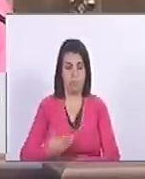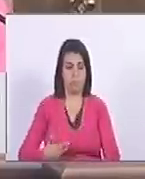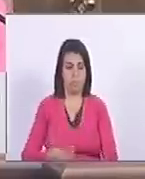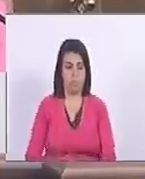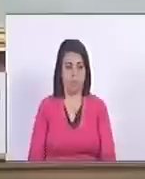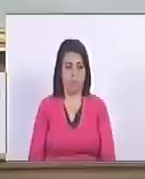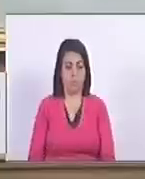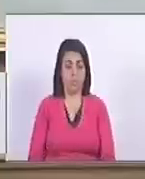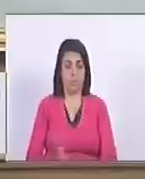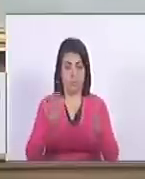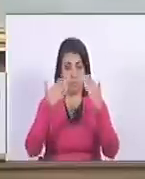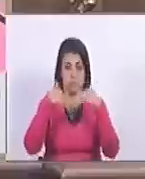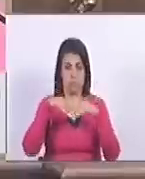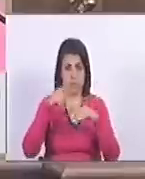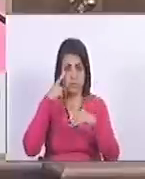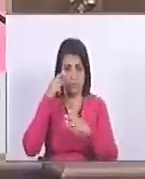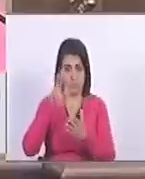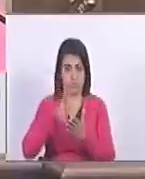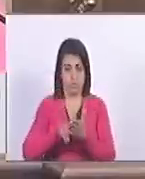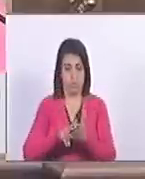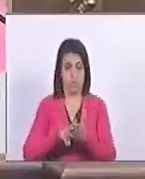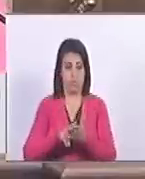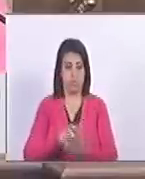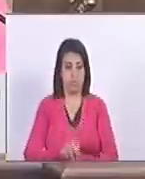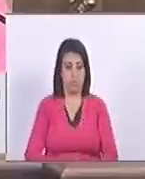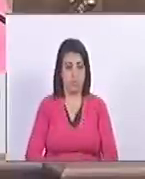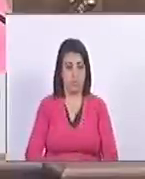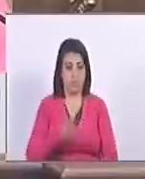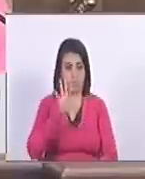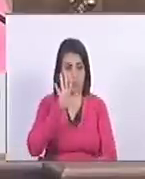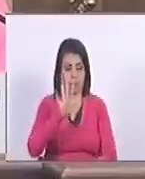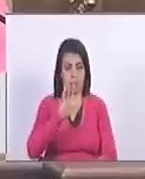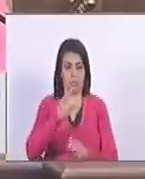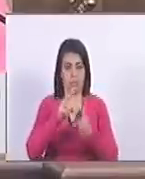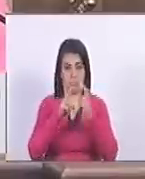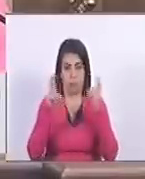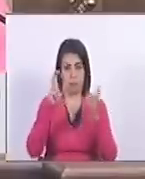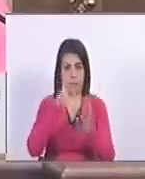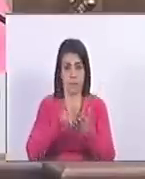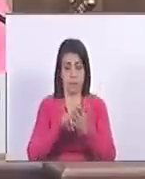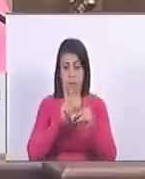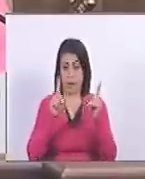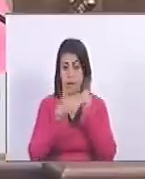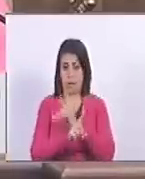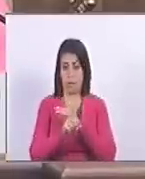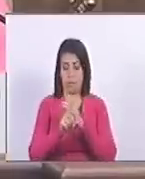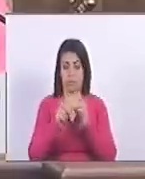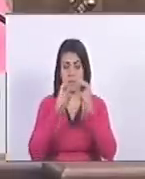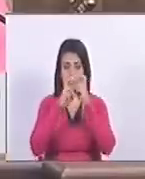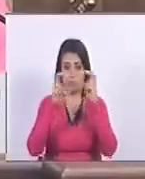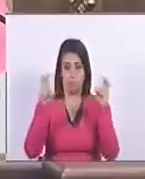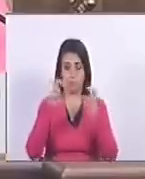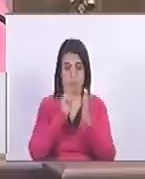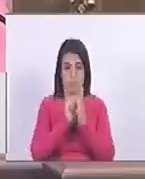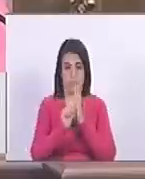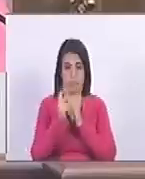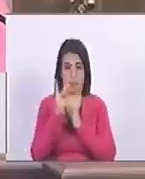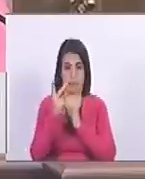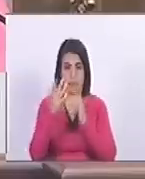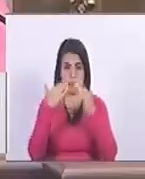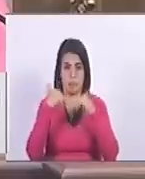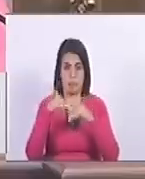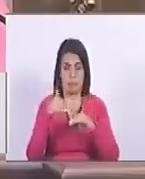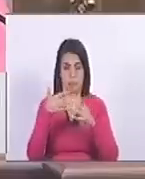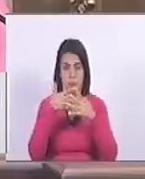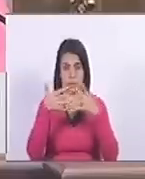presidente. En consideración, aprobado, siguiente. Quinto, se propone aprobar sin modificación el epígrafe del artículo 2, el